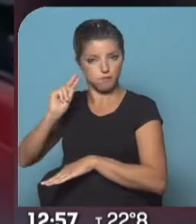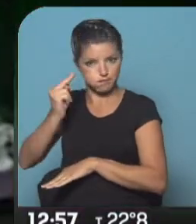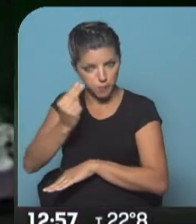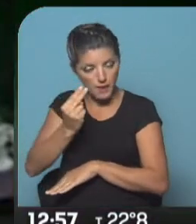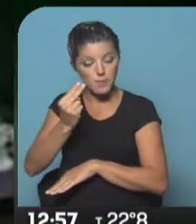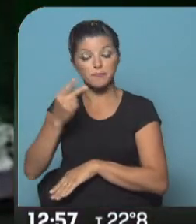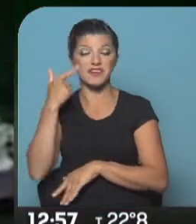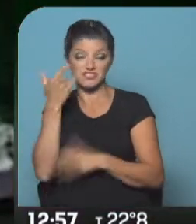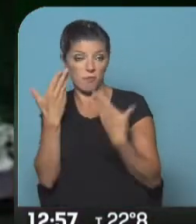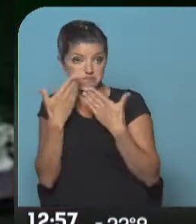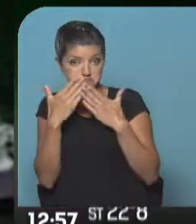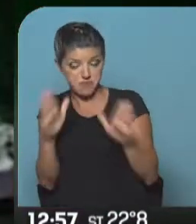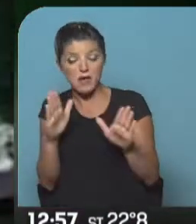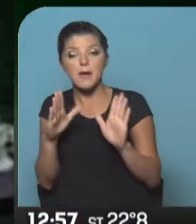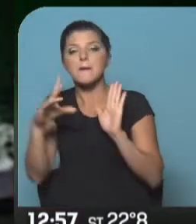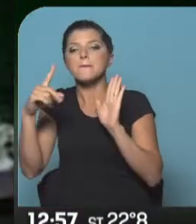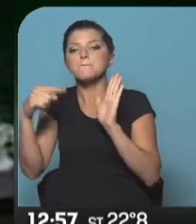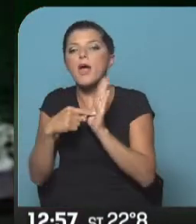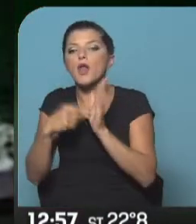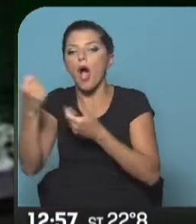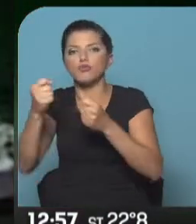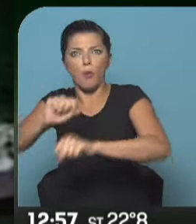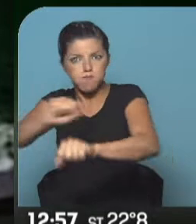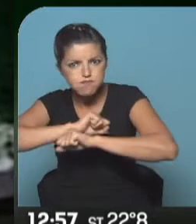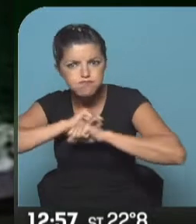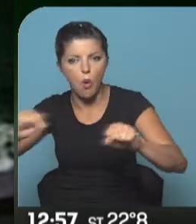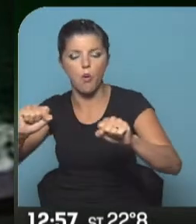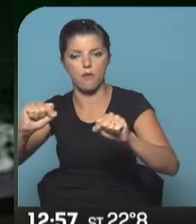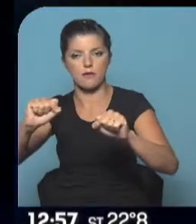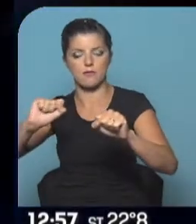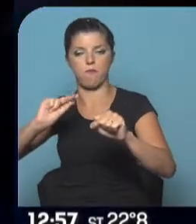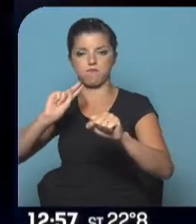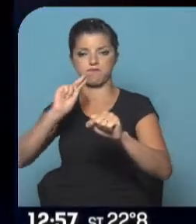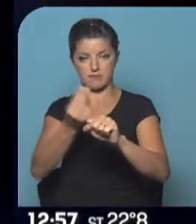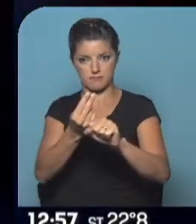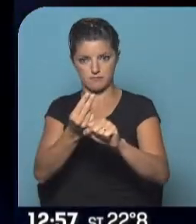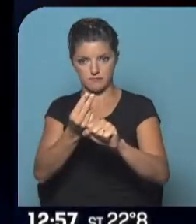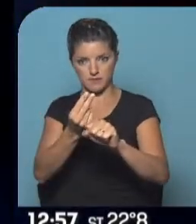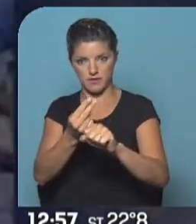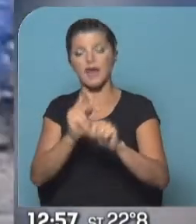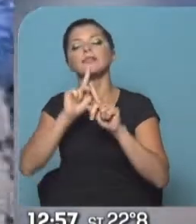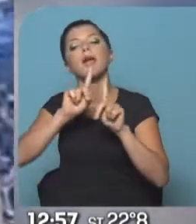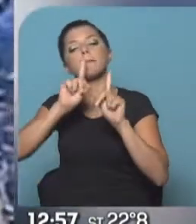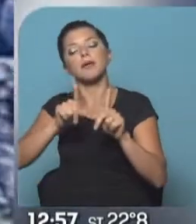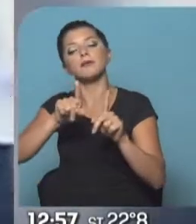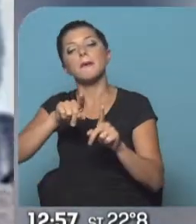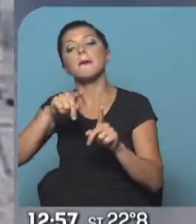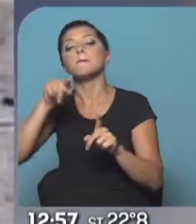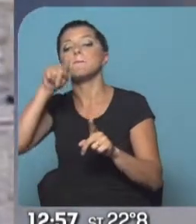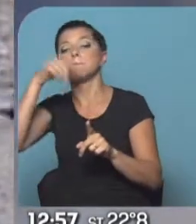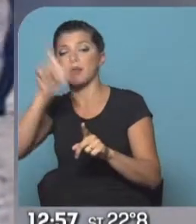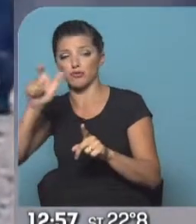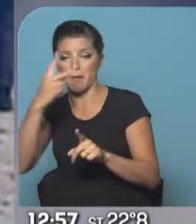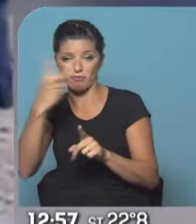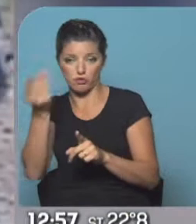ya había abandonado el gobierno mediante un poderoso coche bomba que explotó al paso de su caravana, matando también a otras 22